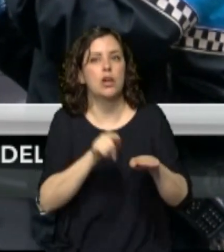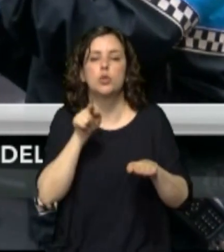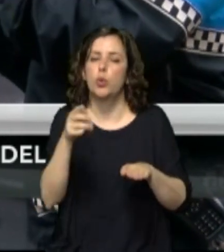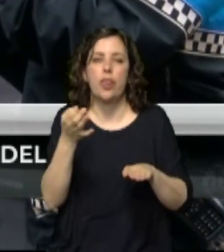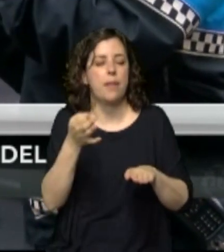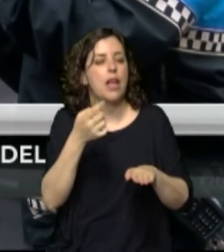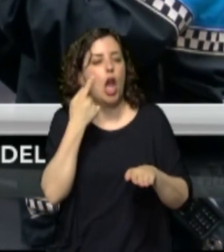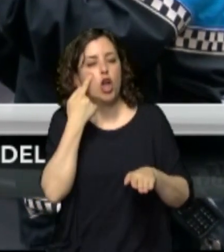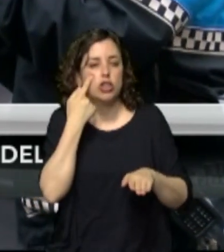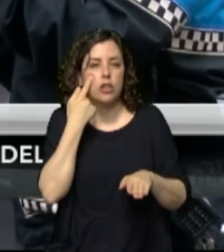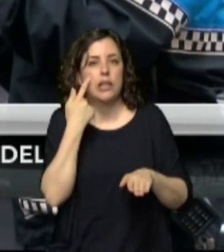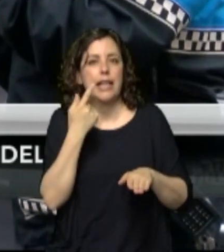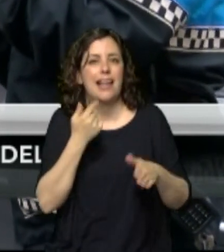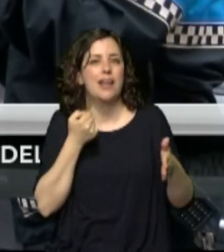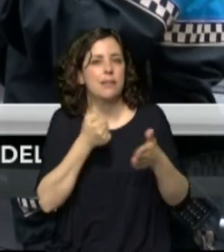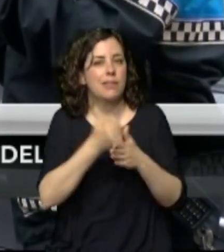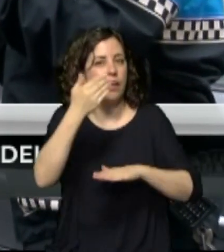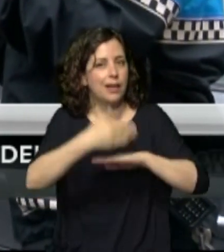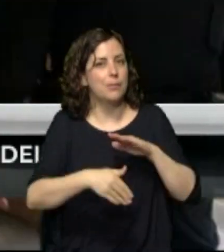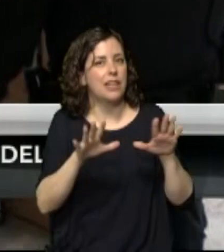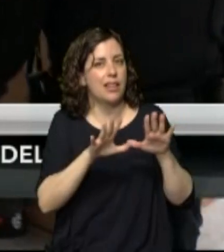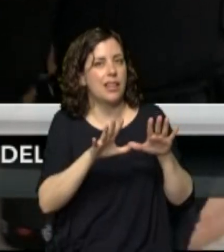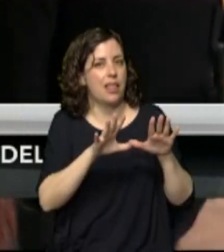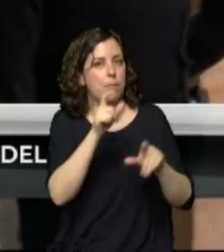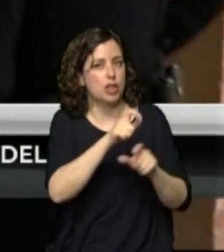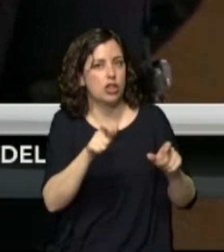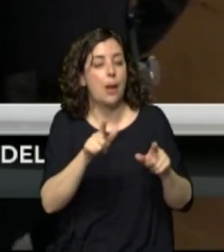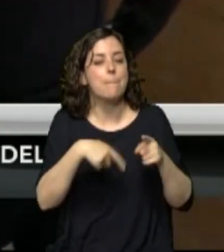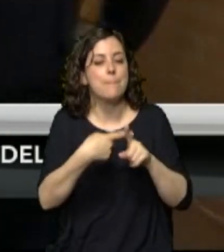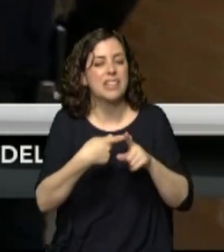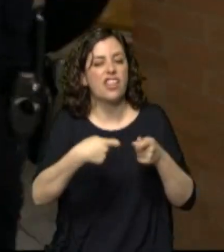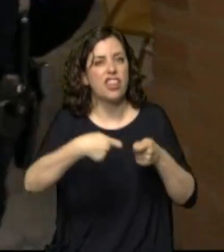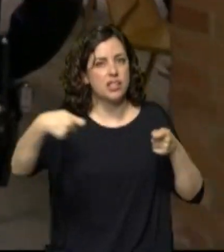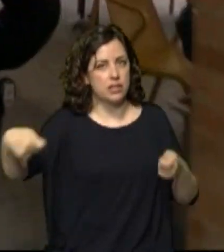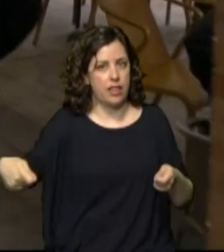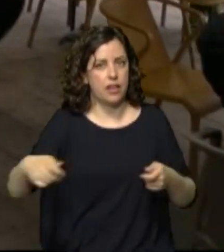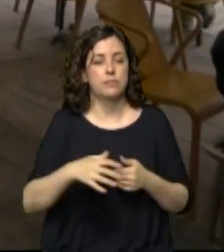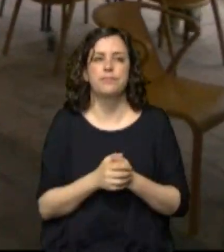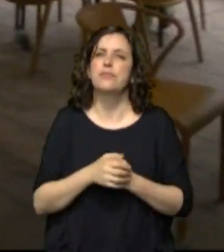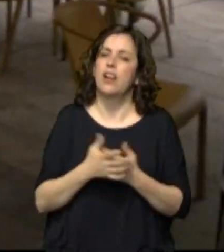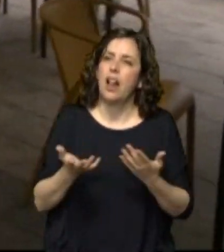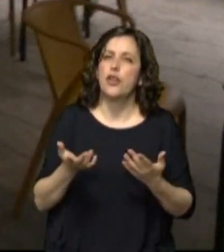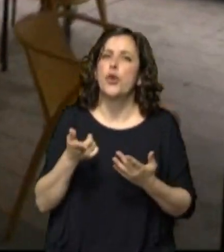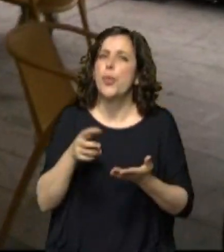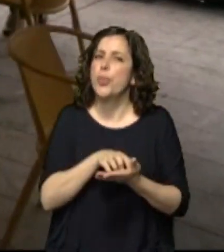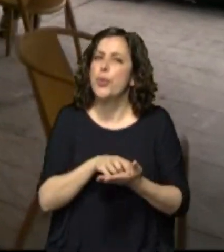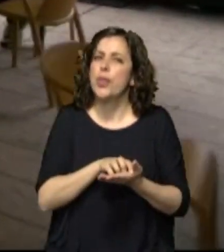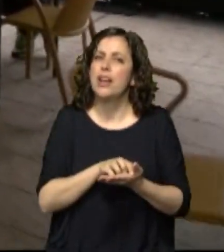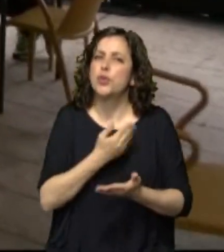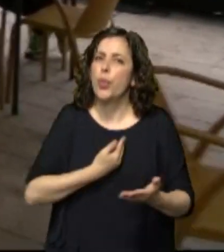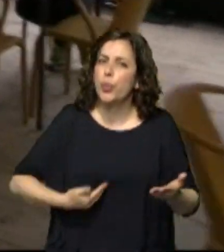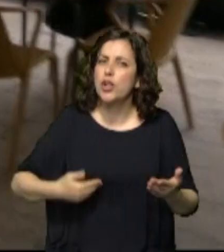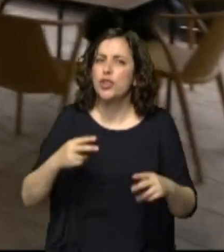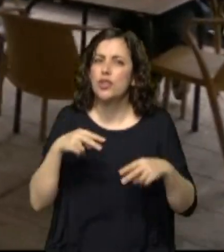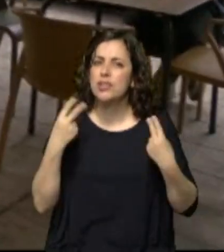personas y por otro, el del distanciamiento entre mesas. Bueno, estas son algunas dudas que tienen los hosteleros a la hora de abrir